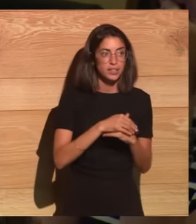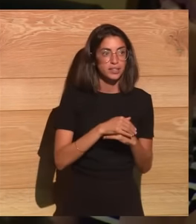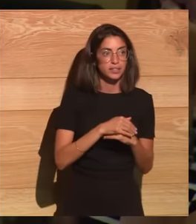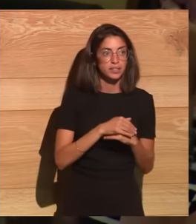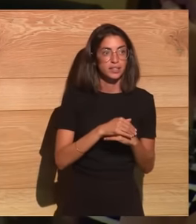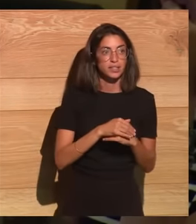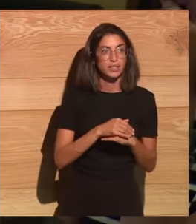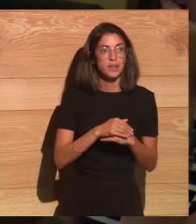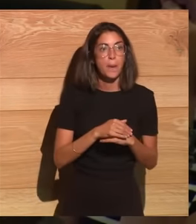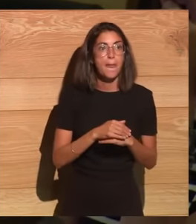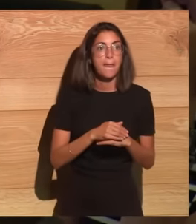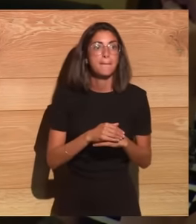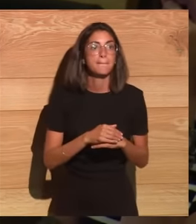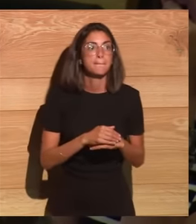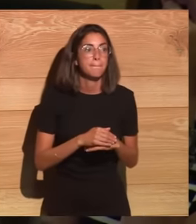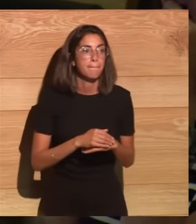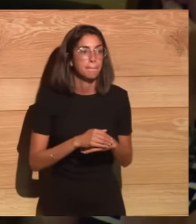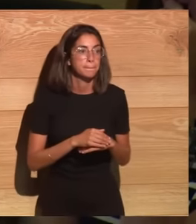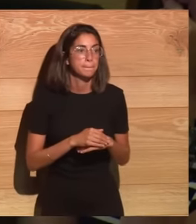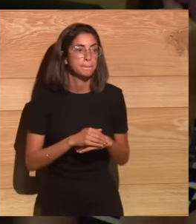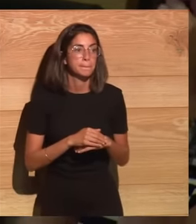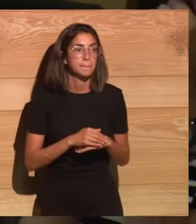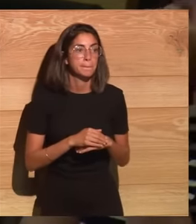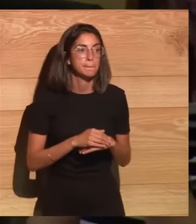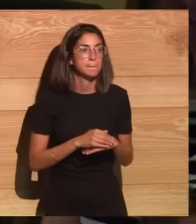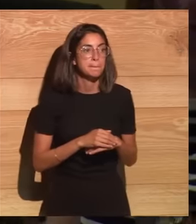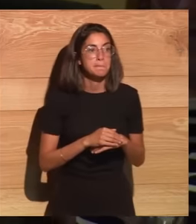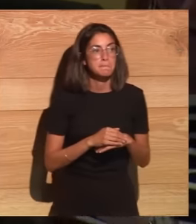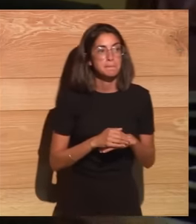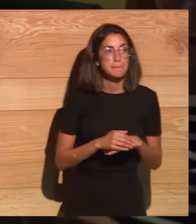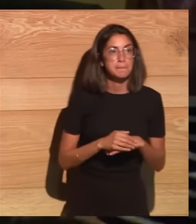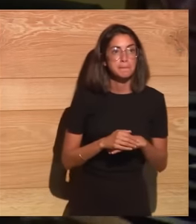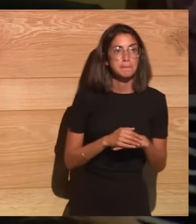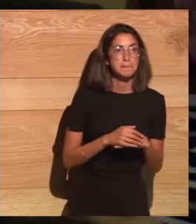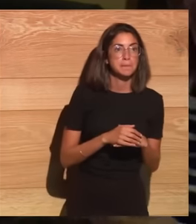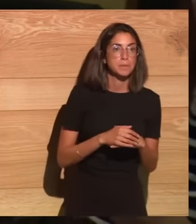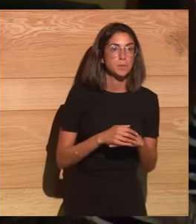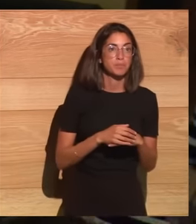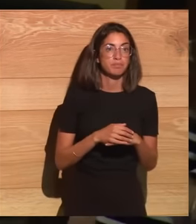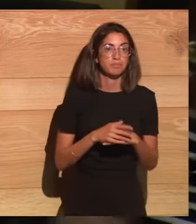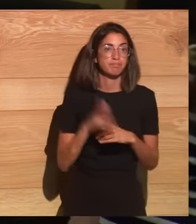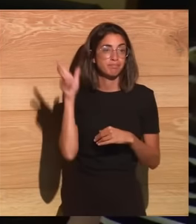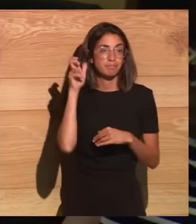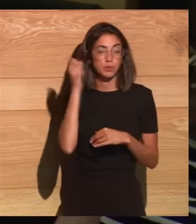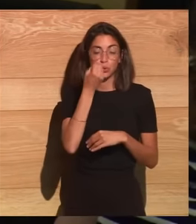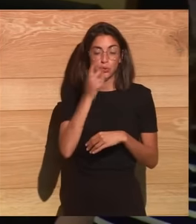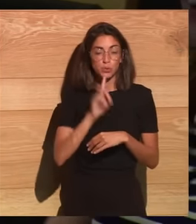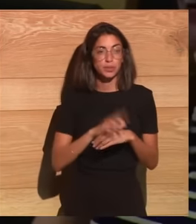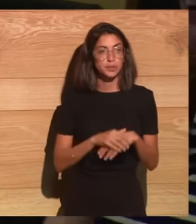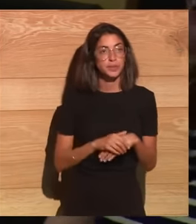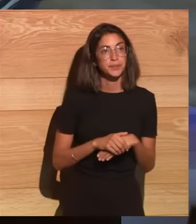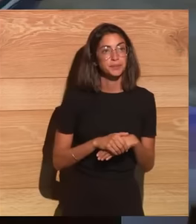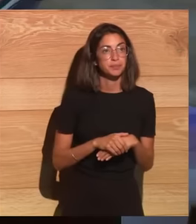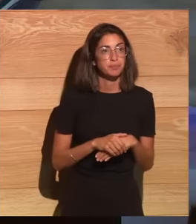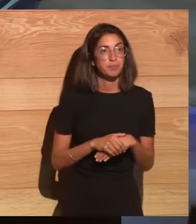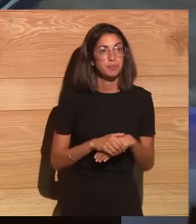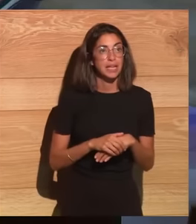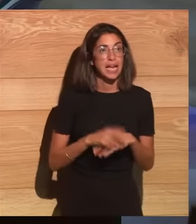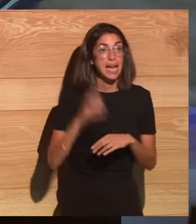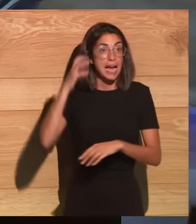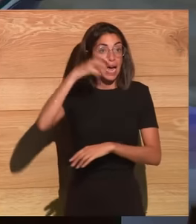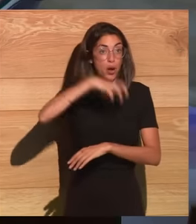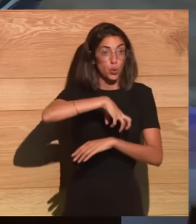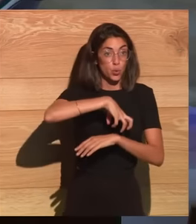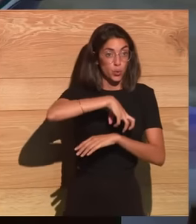Tienes Twitter. Se queda sin coche, ¿no? Tú votas mucho en Filmafinity. Dejo el coche mejor, porque ¿no? se lo lleva la grúa. Es que se llevó. La grúa le quitó el